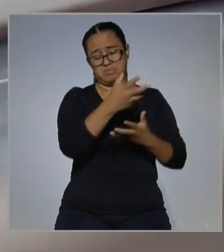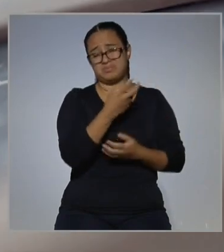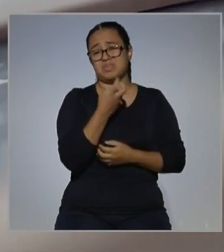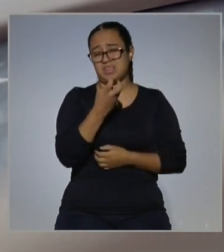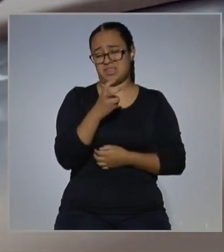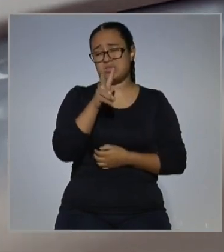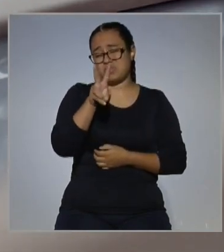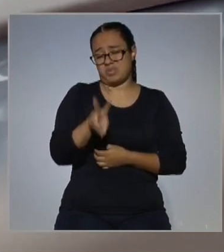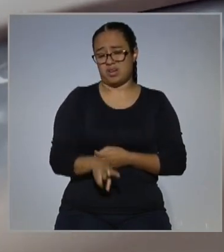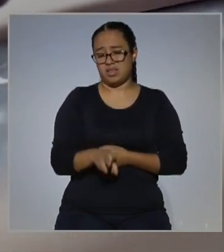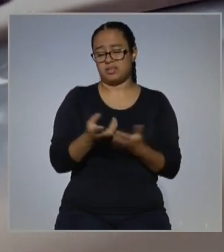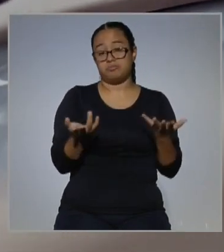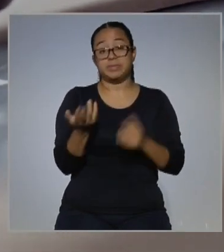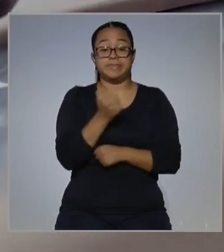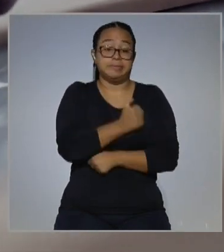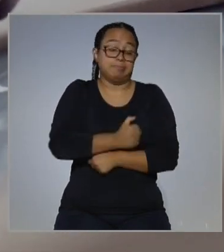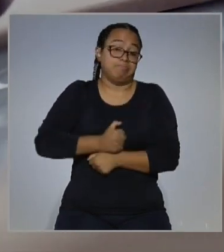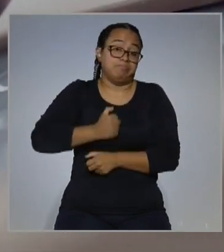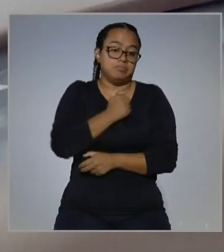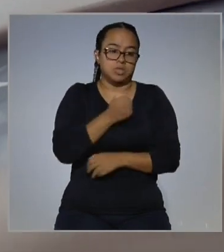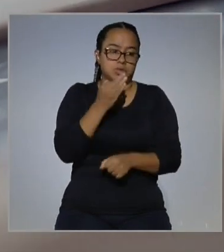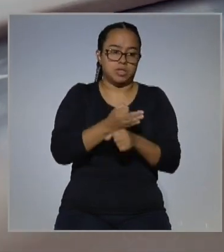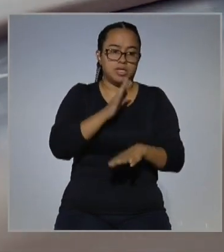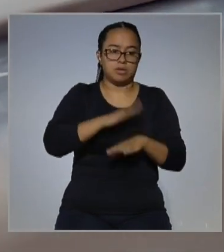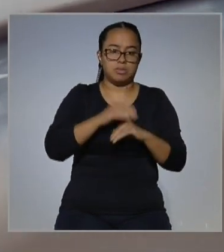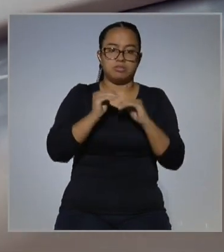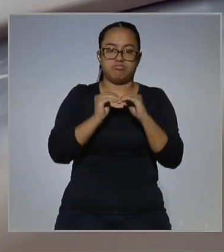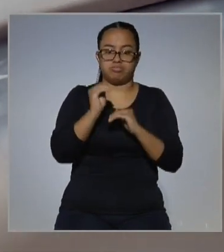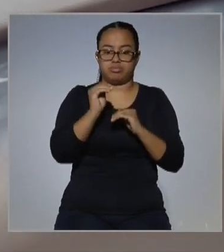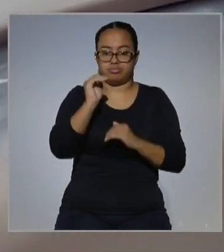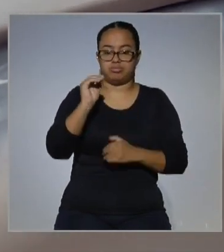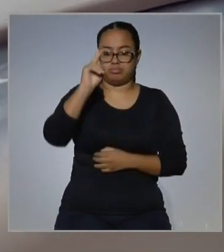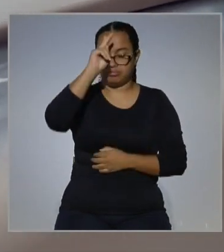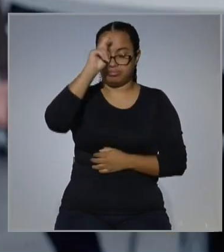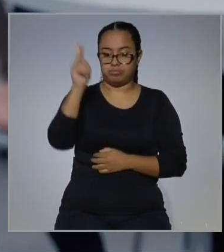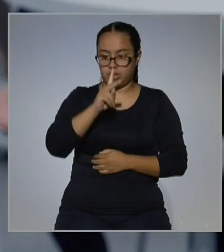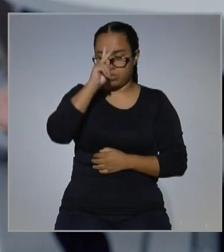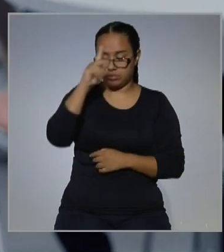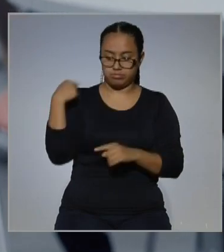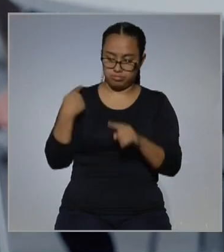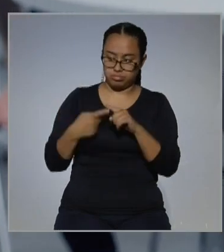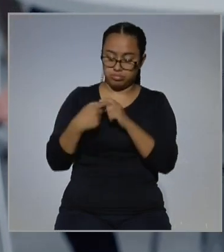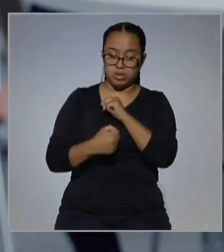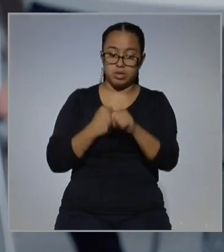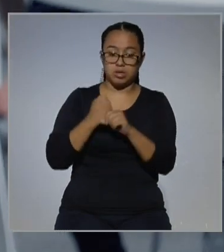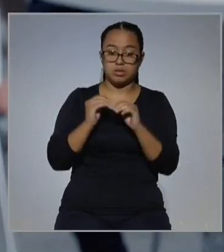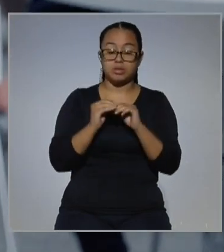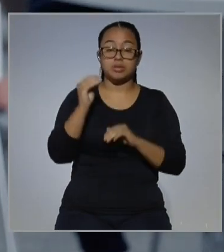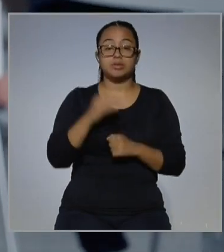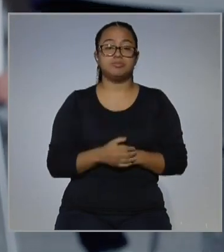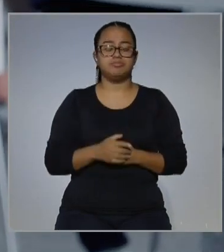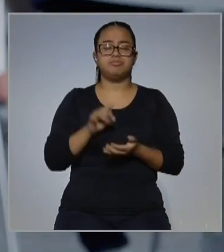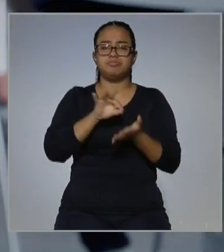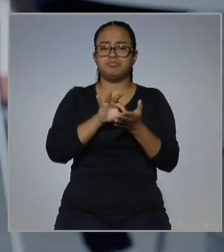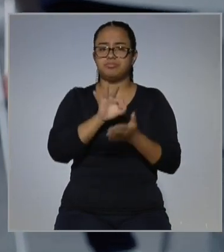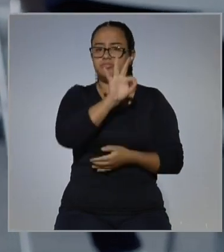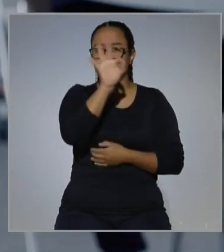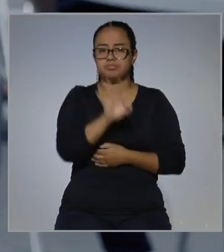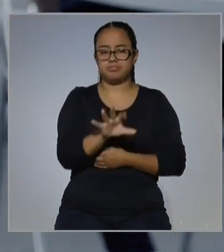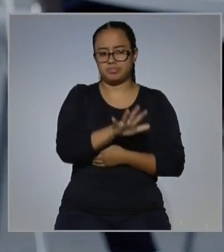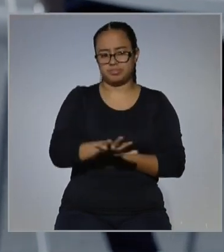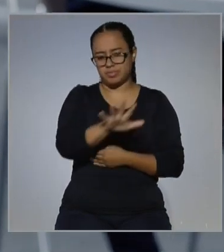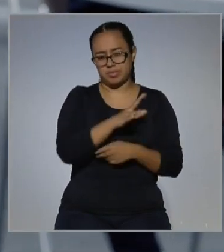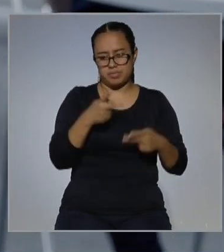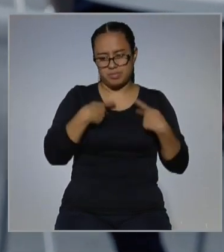y lastimosamente se ha incrementado en los últimos años. Actualmente, un gran porcentaje de la población